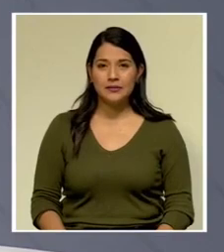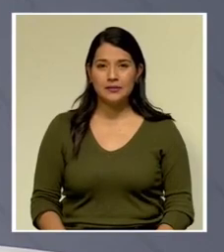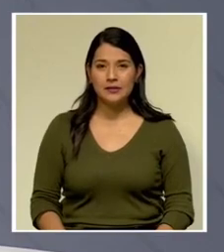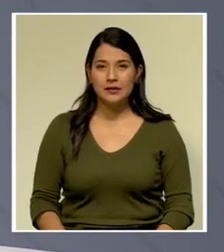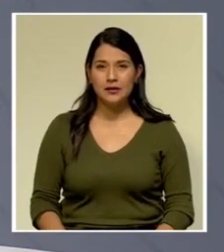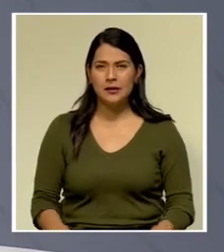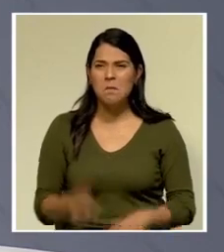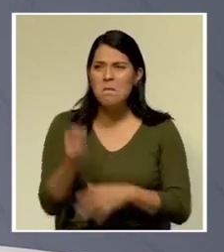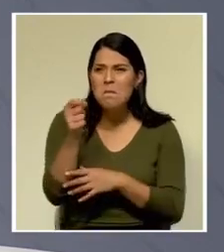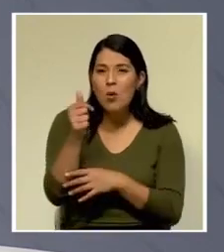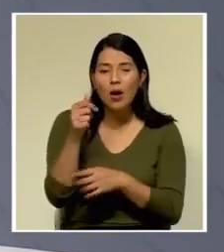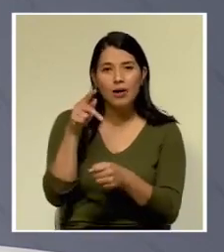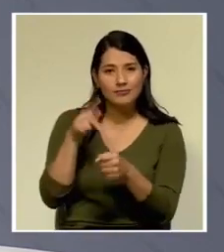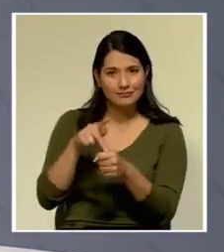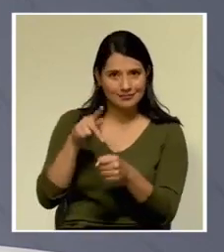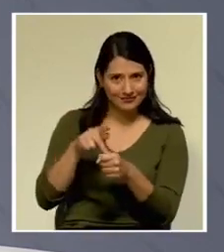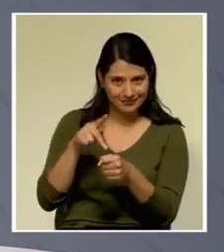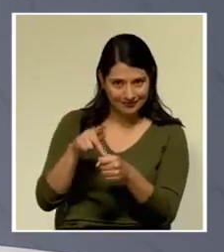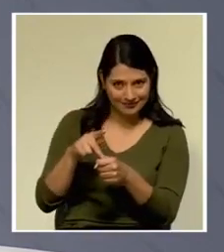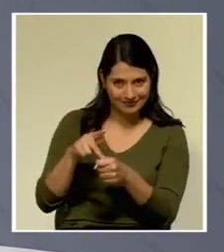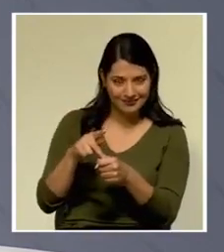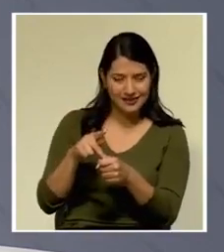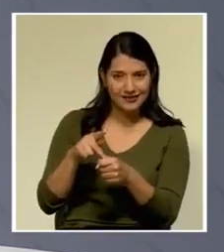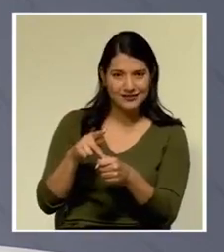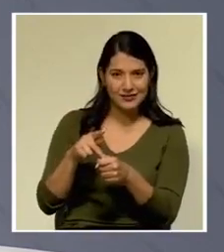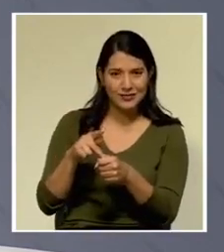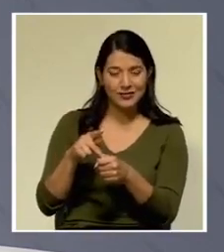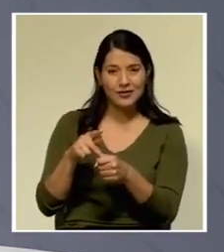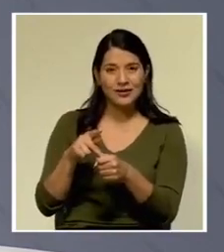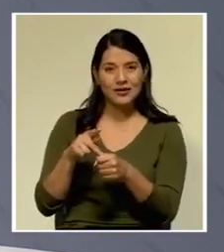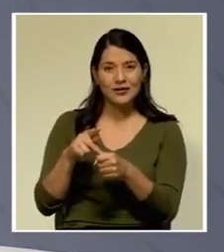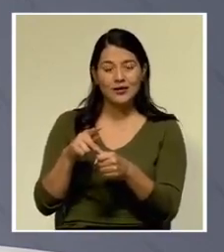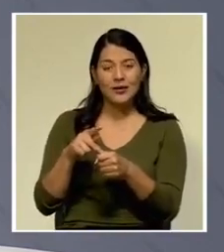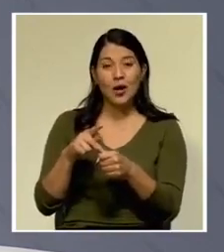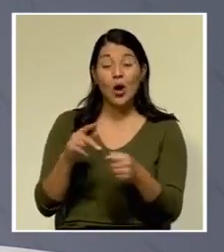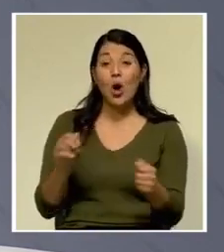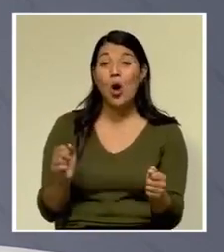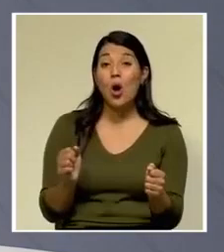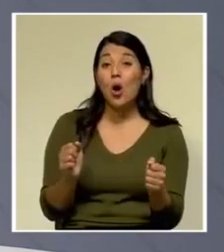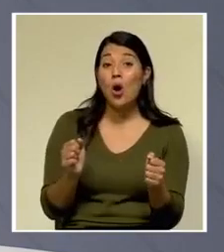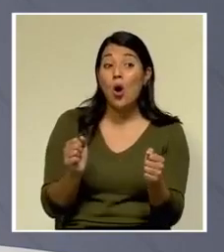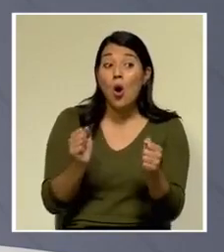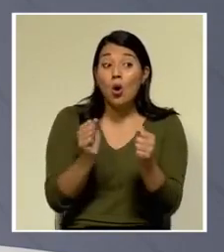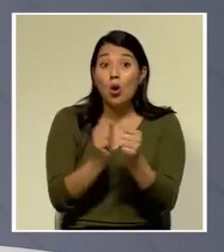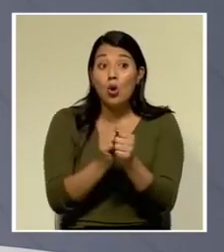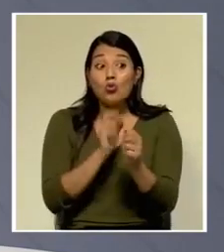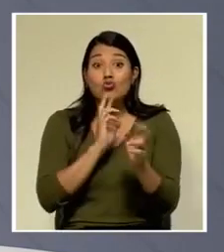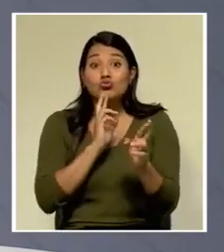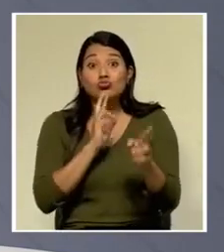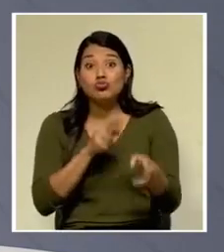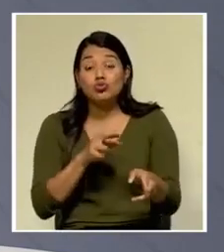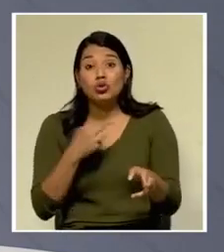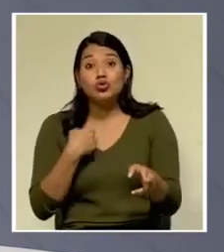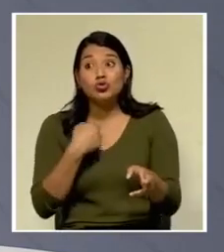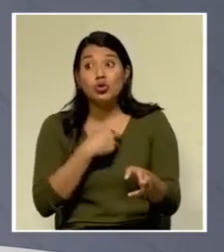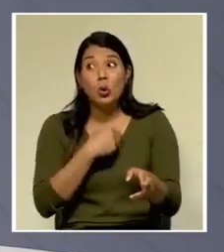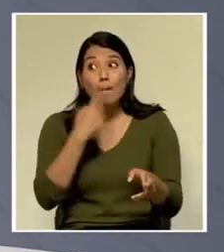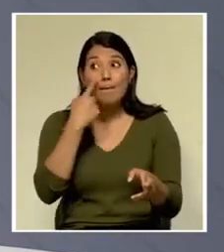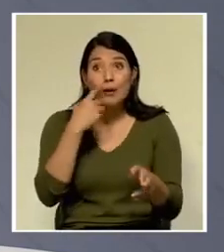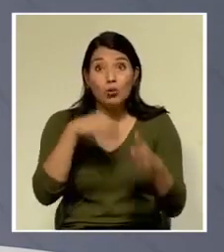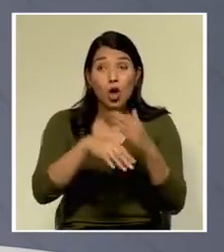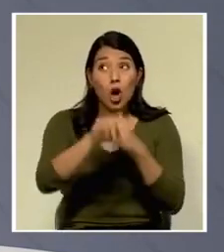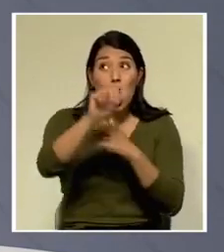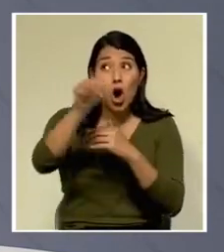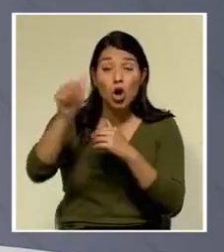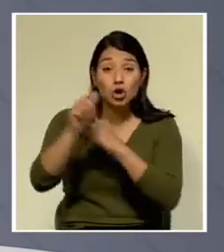la poca participación que a partir de los resultados que uno observa en el resto de los países de América